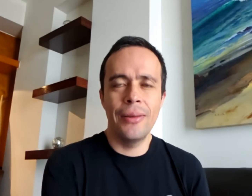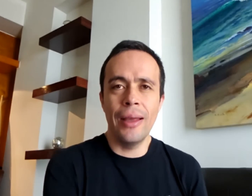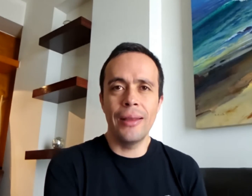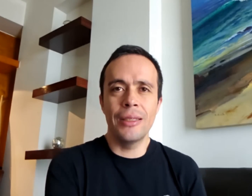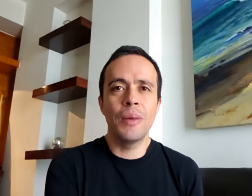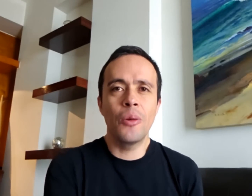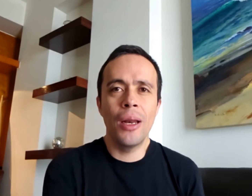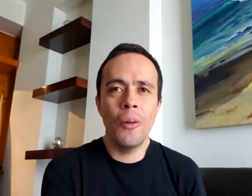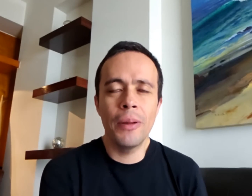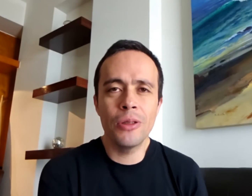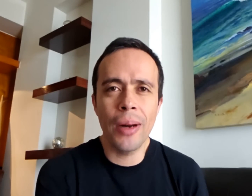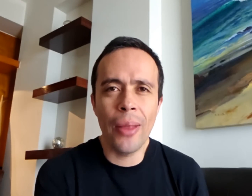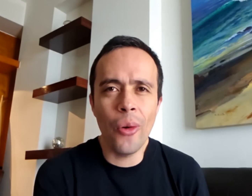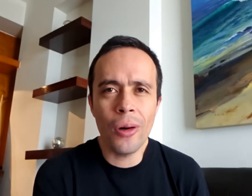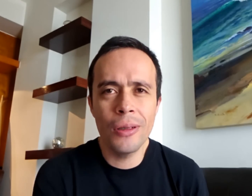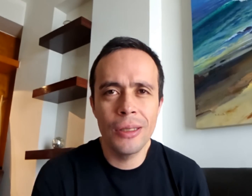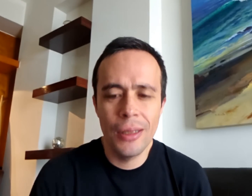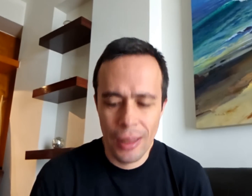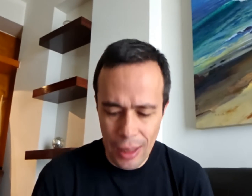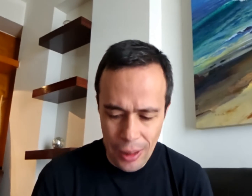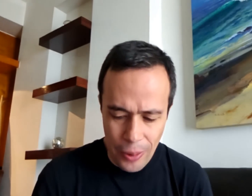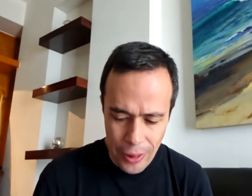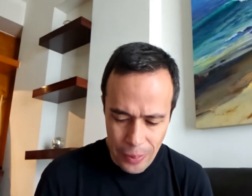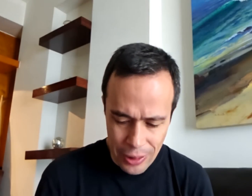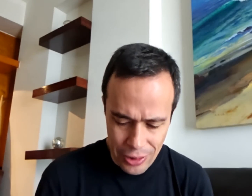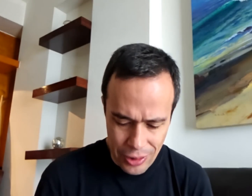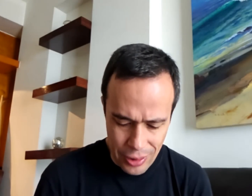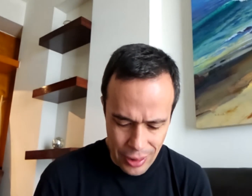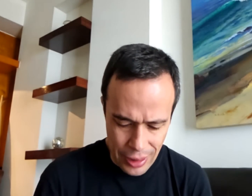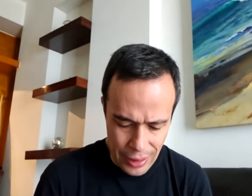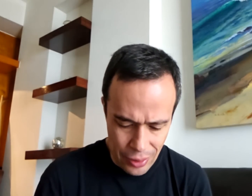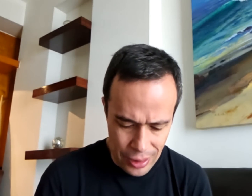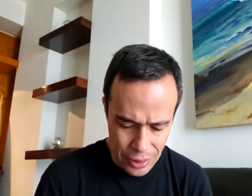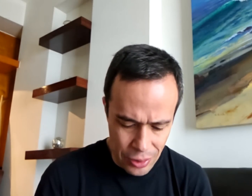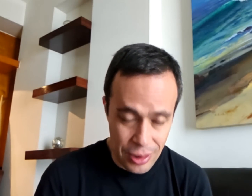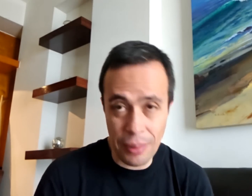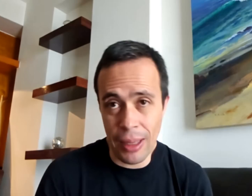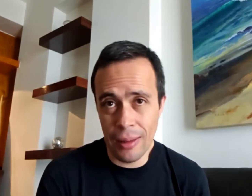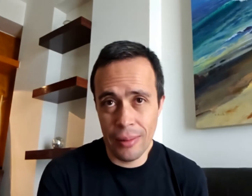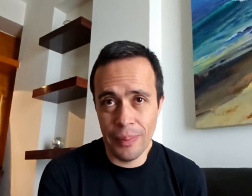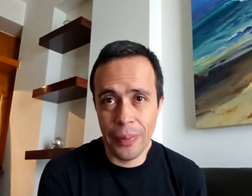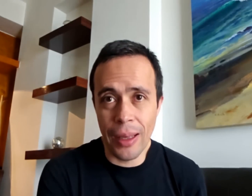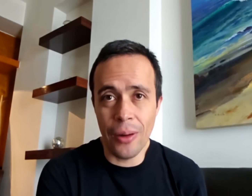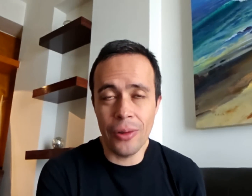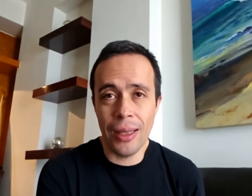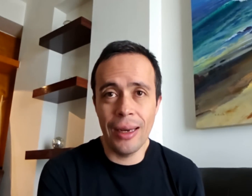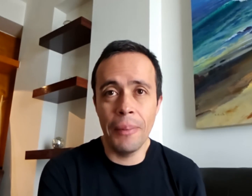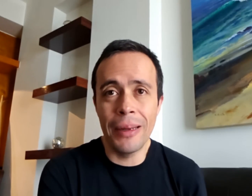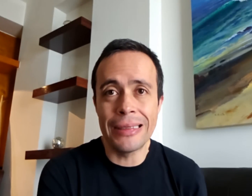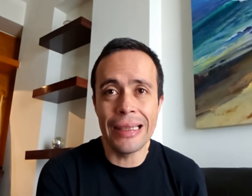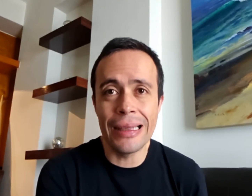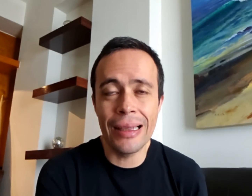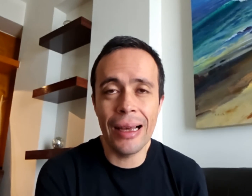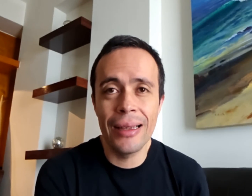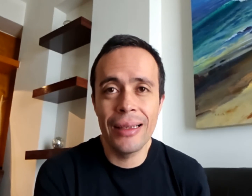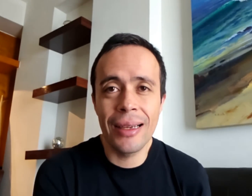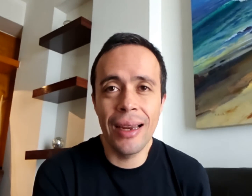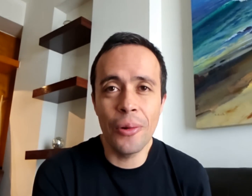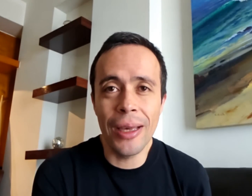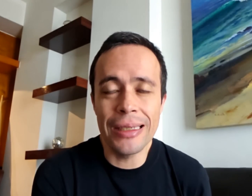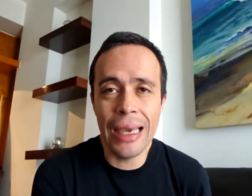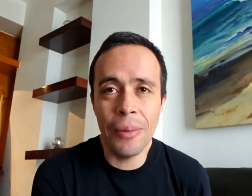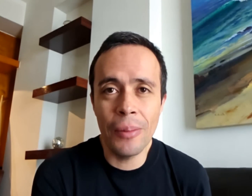contra de Andrés Manuel López Obrador y bueno, pues entre otras cosas también en contra de la